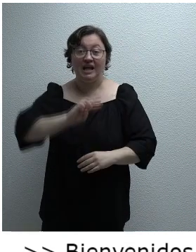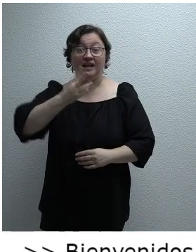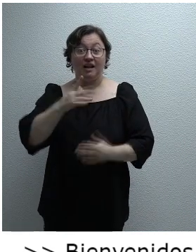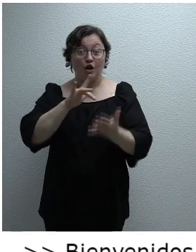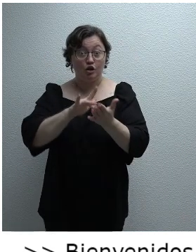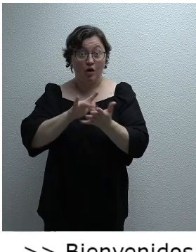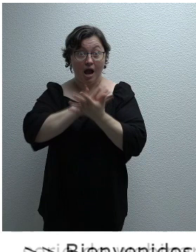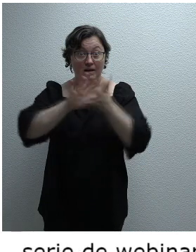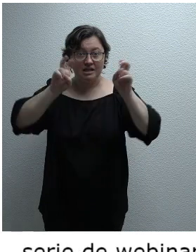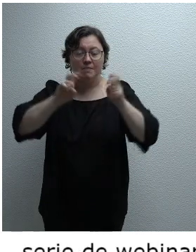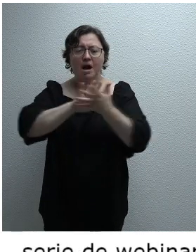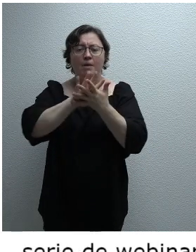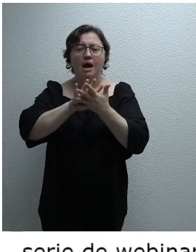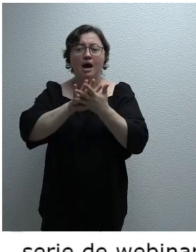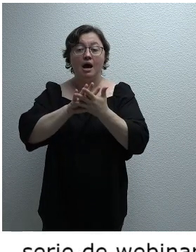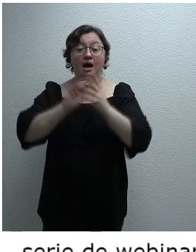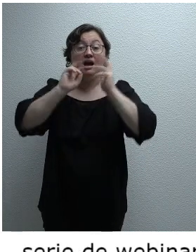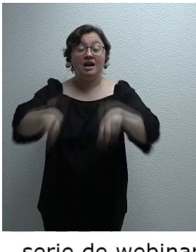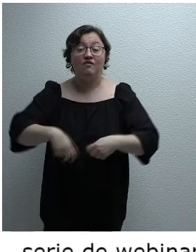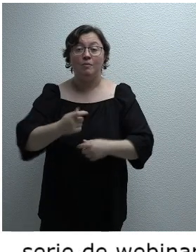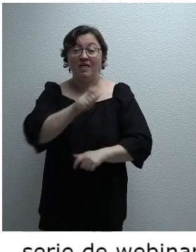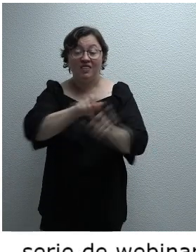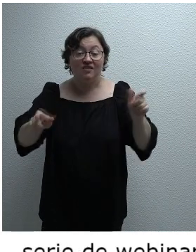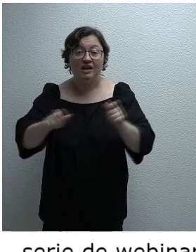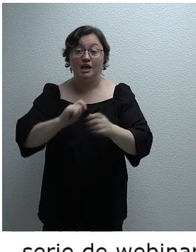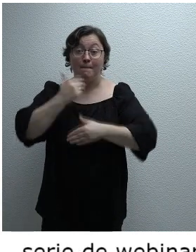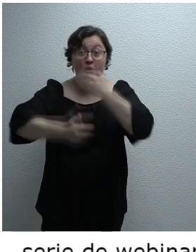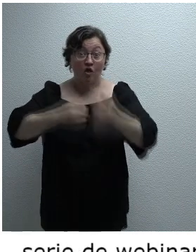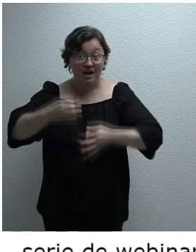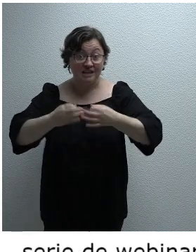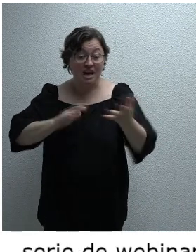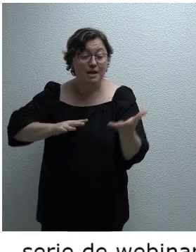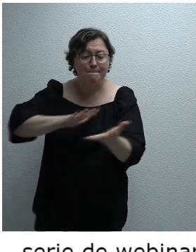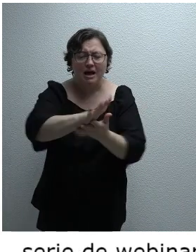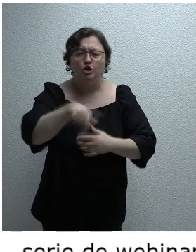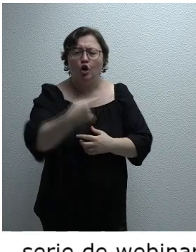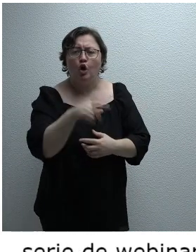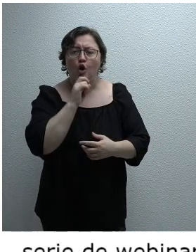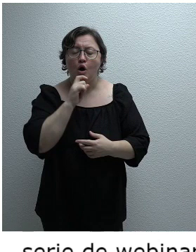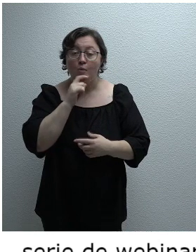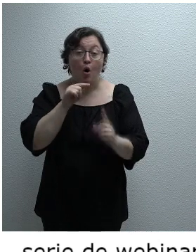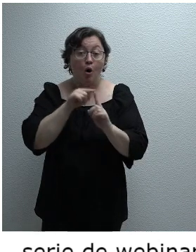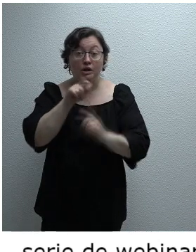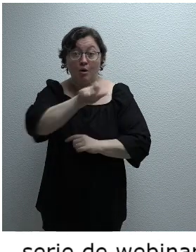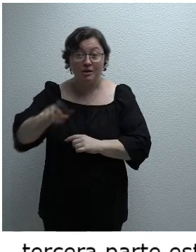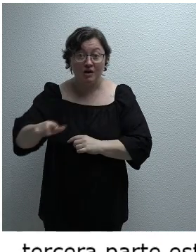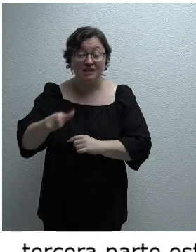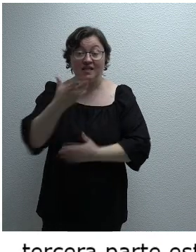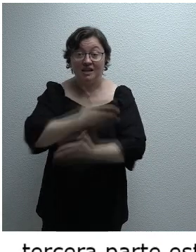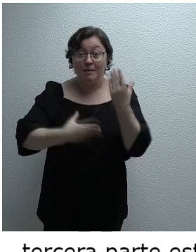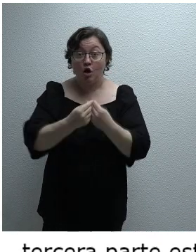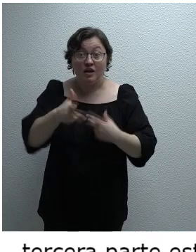parte está dedicada al impacto de la reforma civil y procesal en la defensa de los derechos de